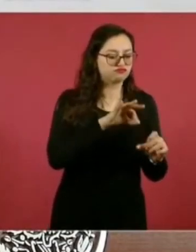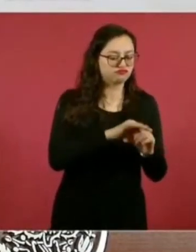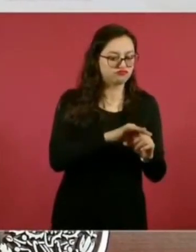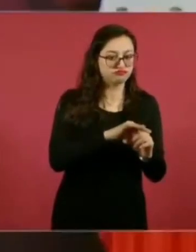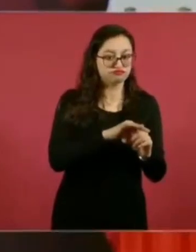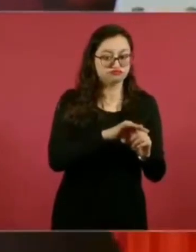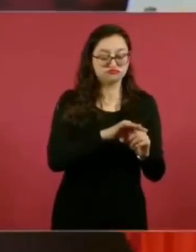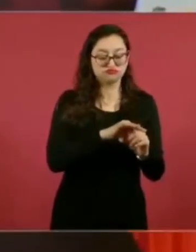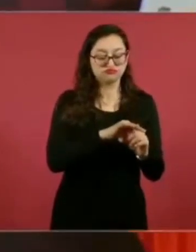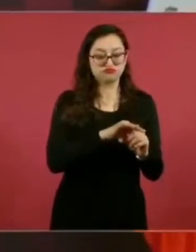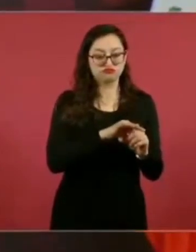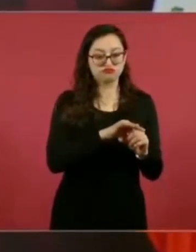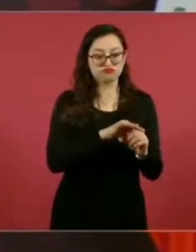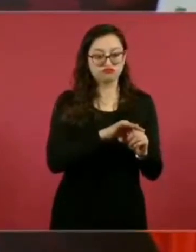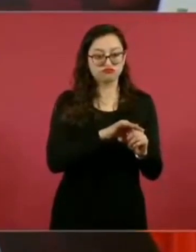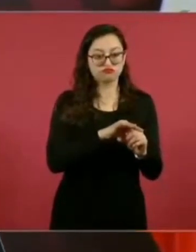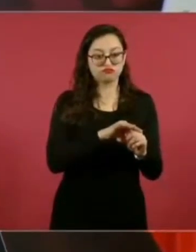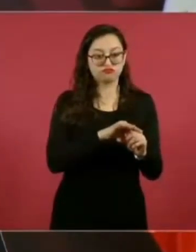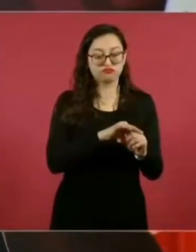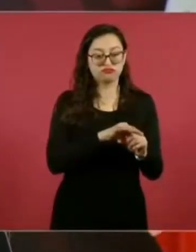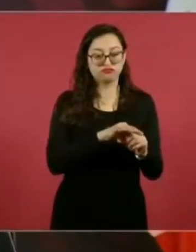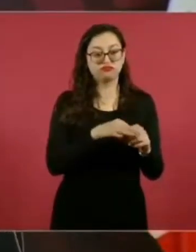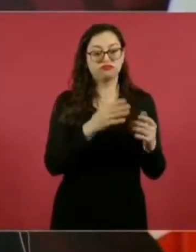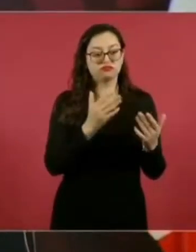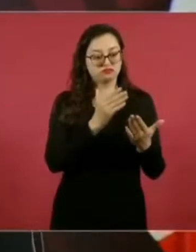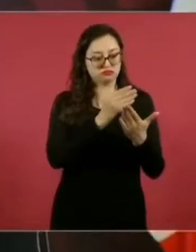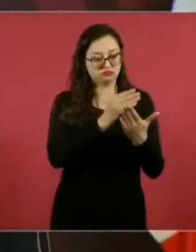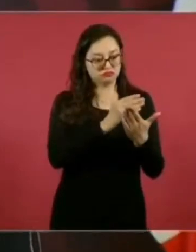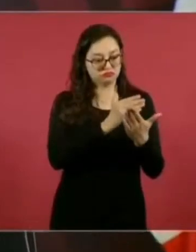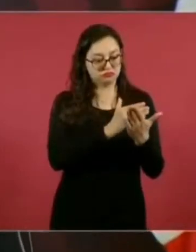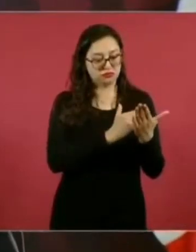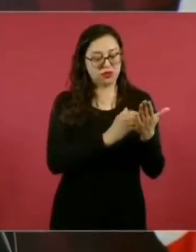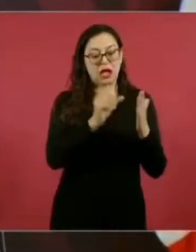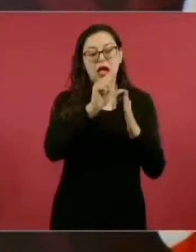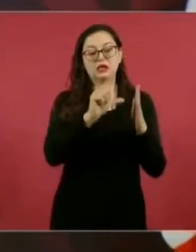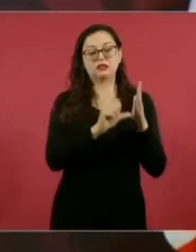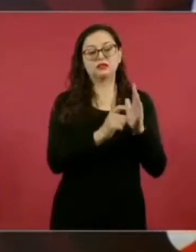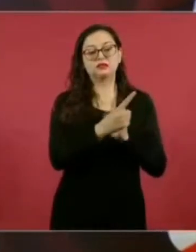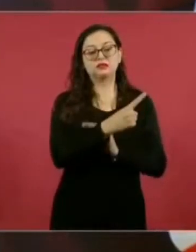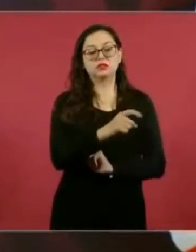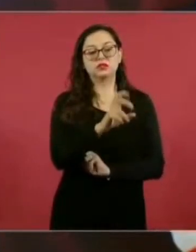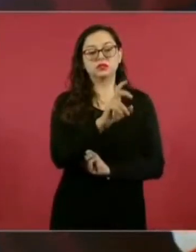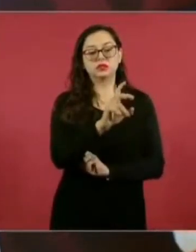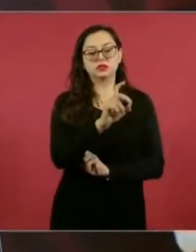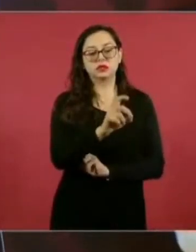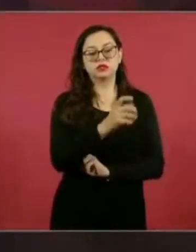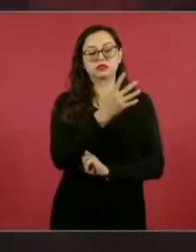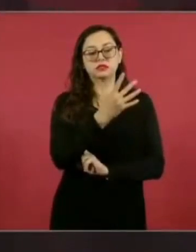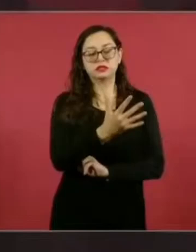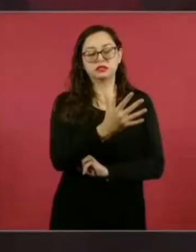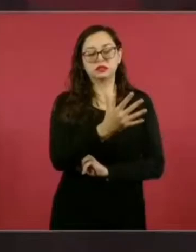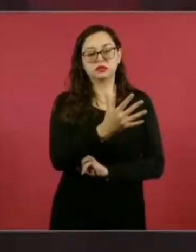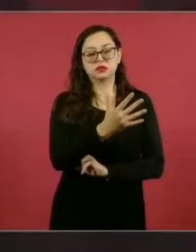se votó conforme lo establece el artículo 135 de